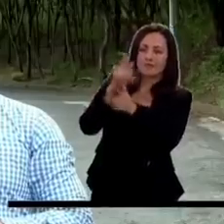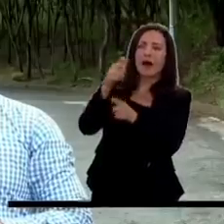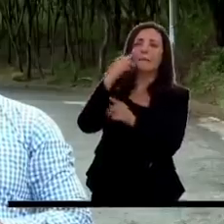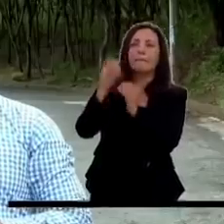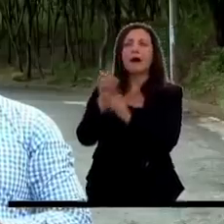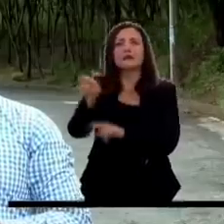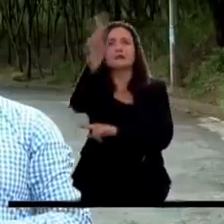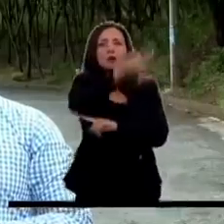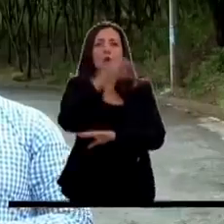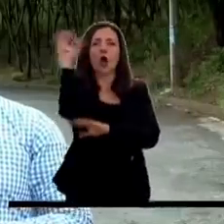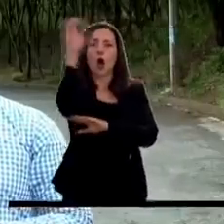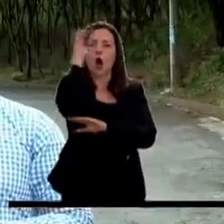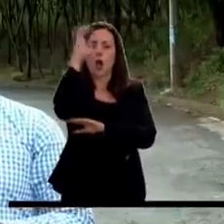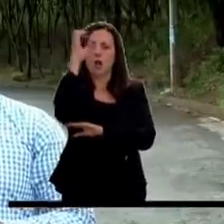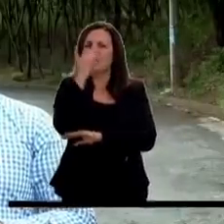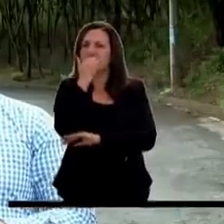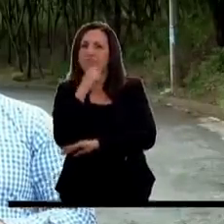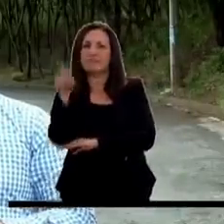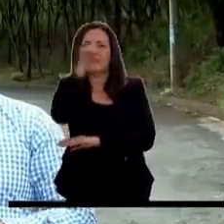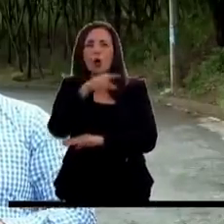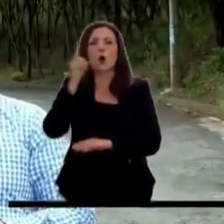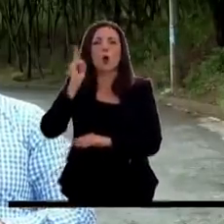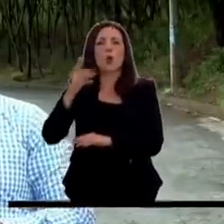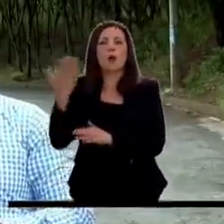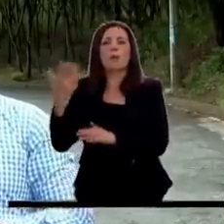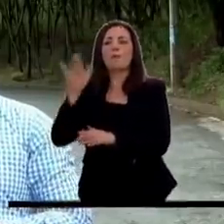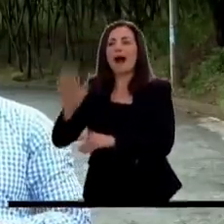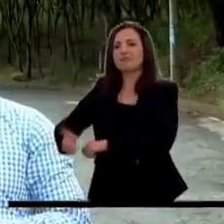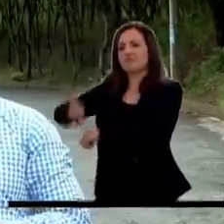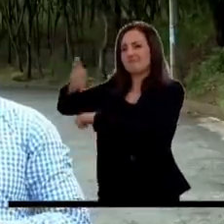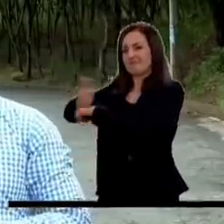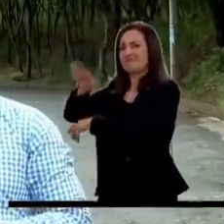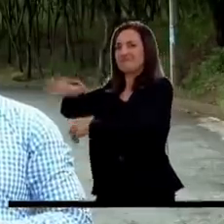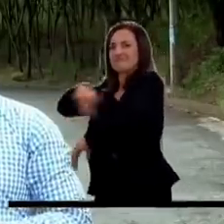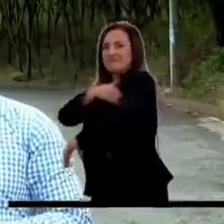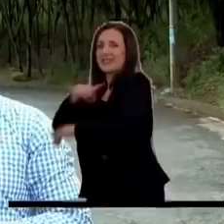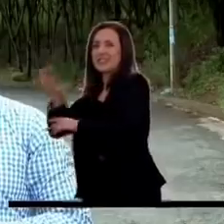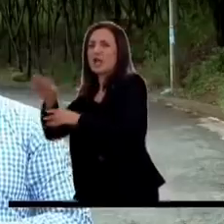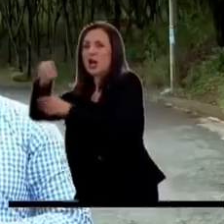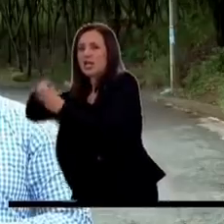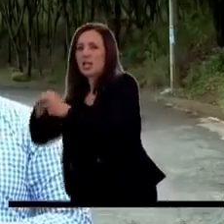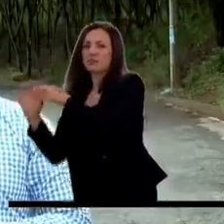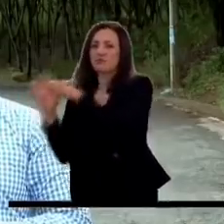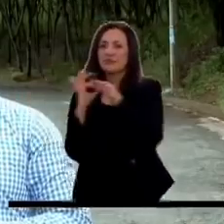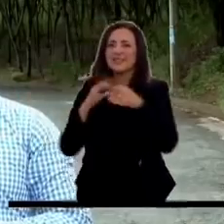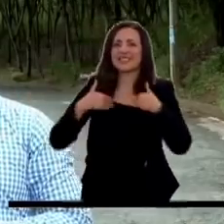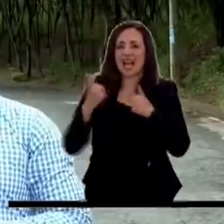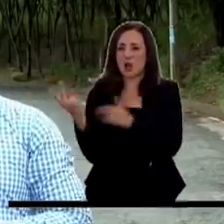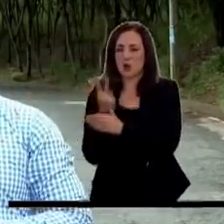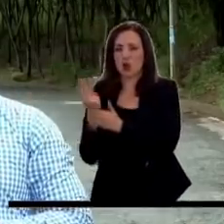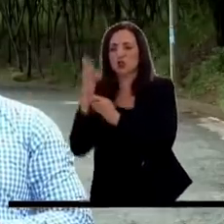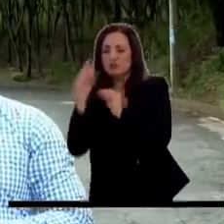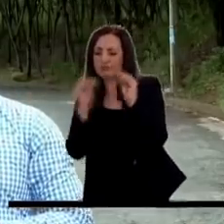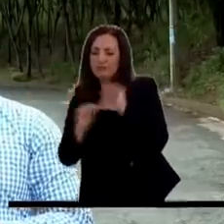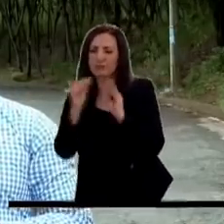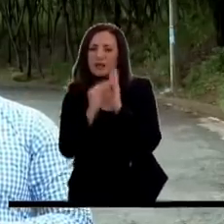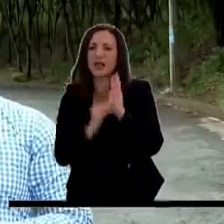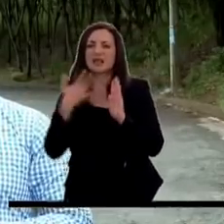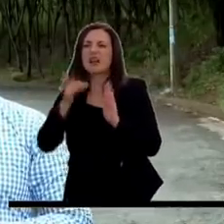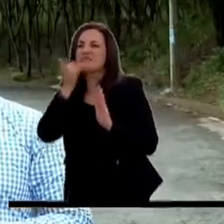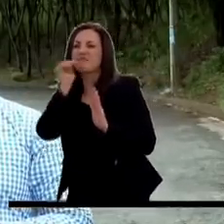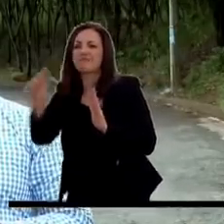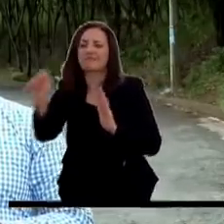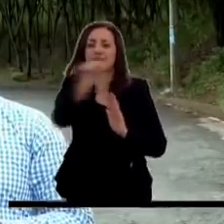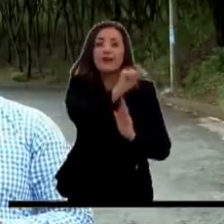Luego de estas disposiciones adoptadas por el Ministerio del Interior en conjunto con el Ministerio de Salud, el alcalde de Cali ya se pronunció.